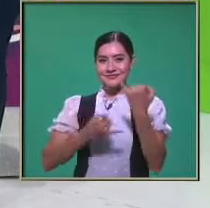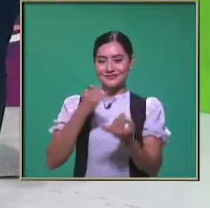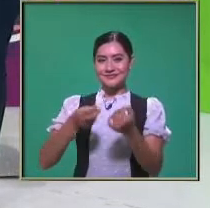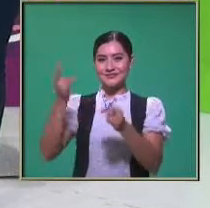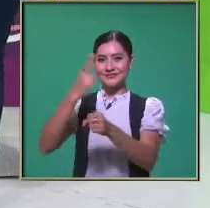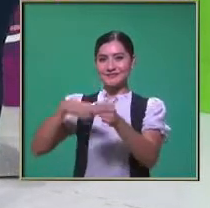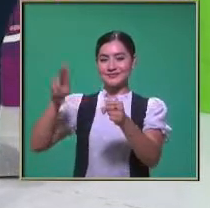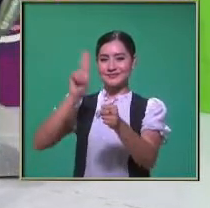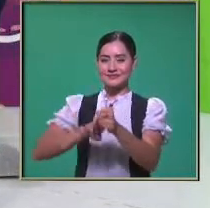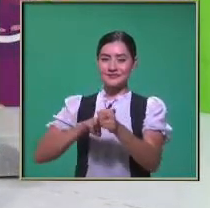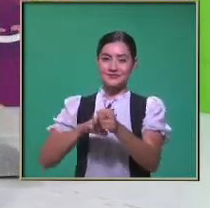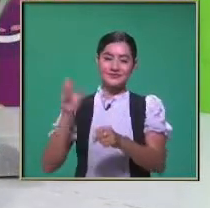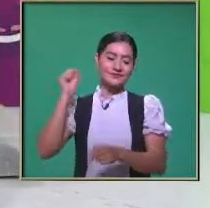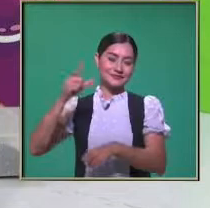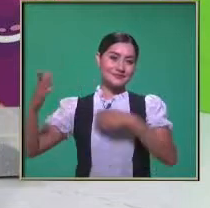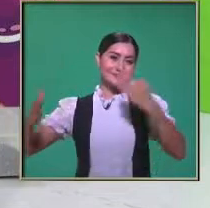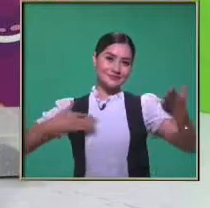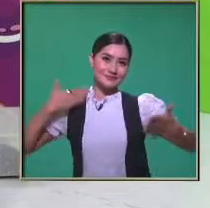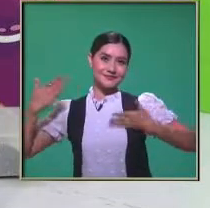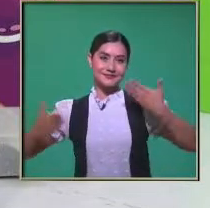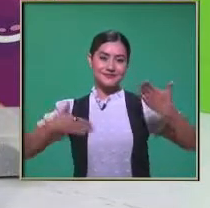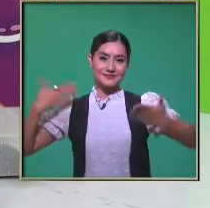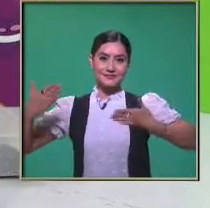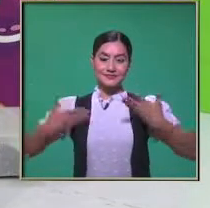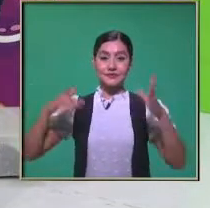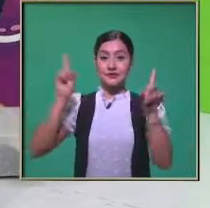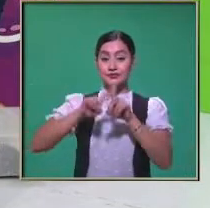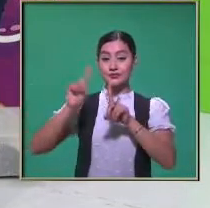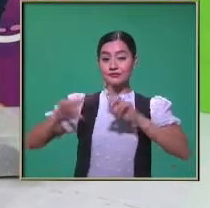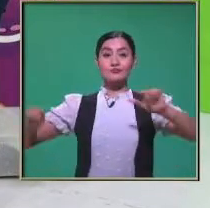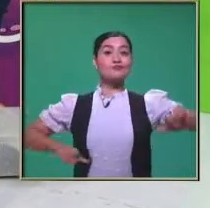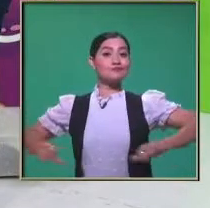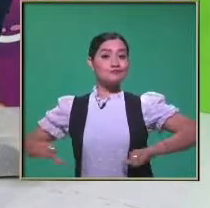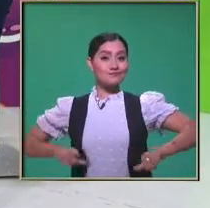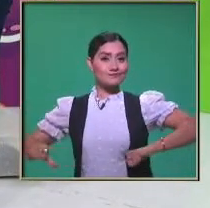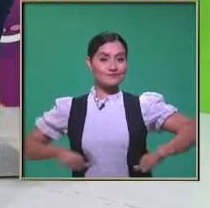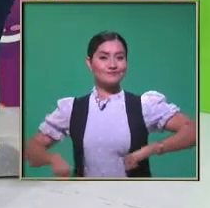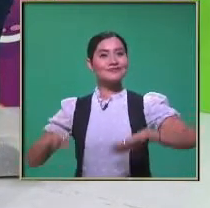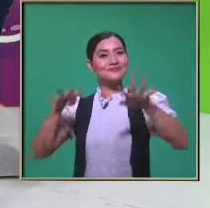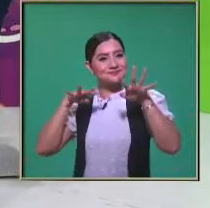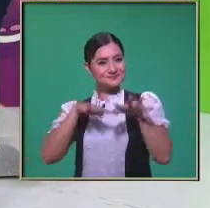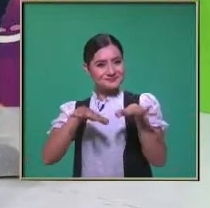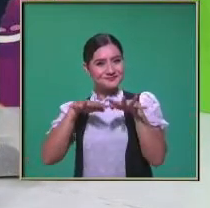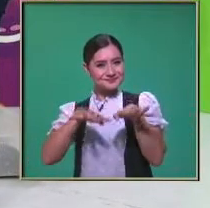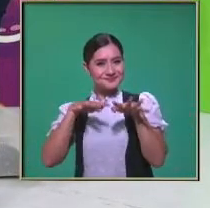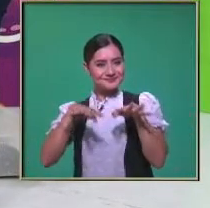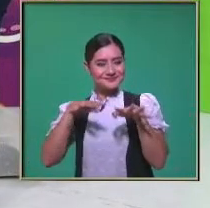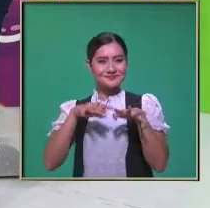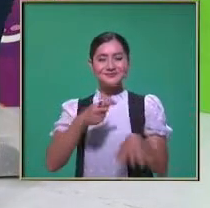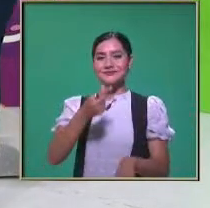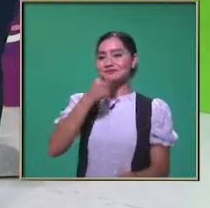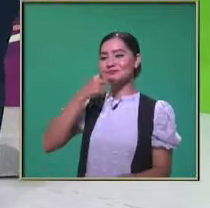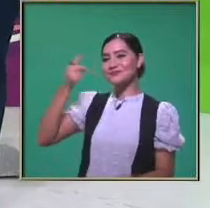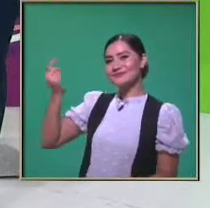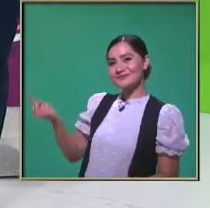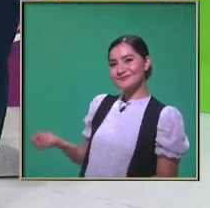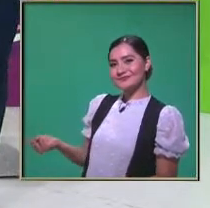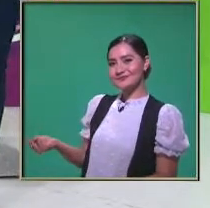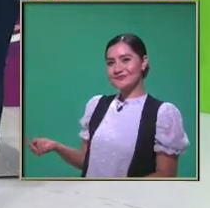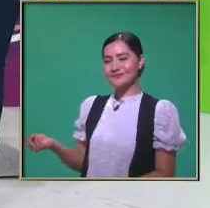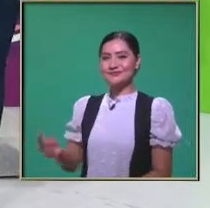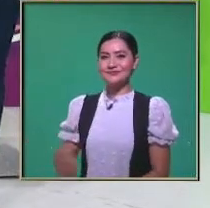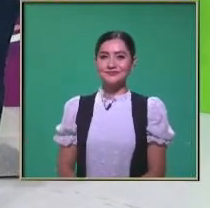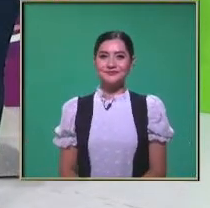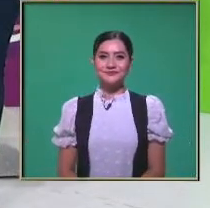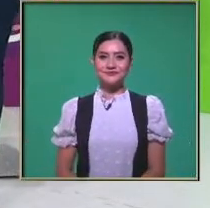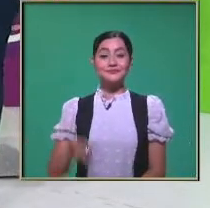y está súper divertido, vienen actividades súper padres para poder hacer con nuestros pequeños de 0 a 3 años. Así es,